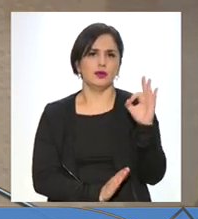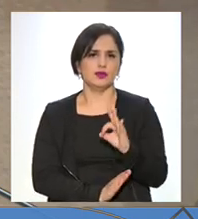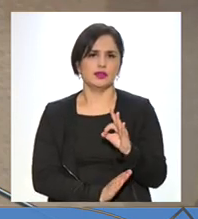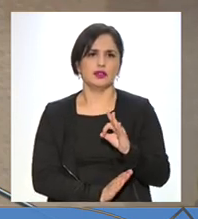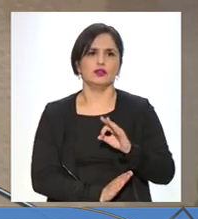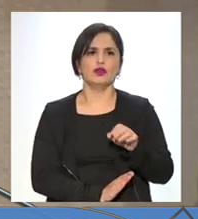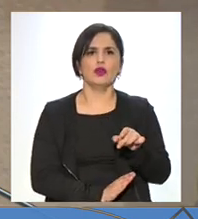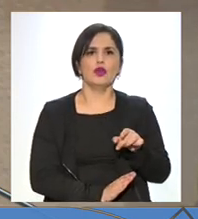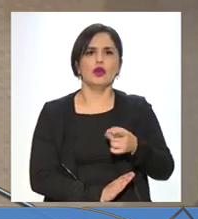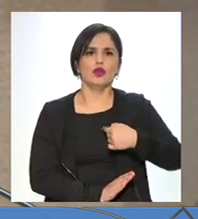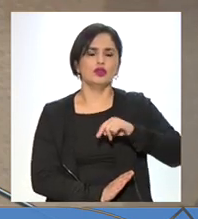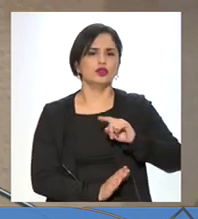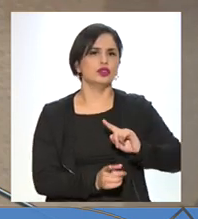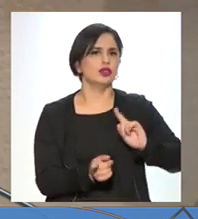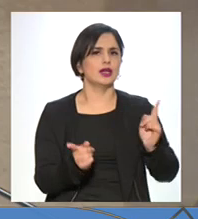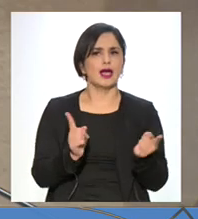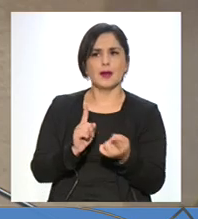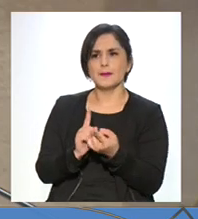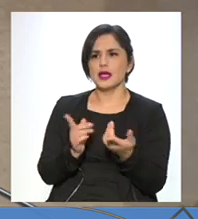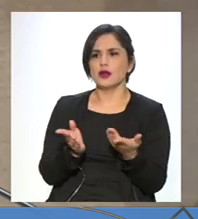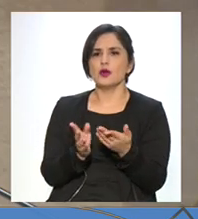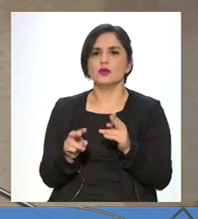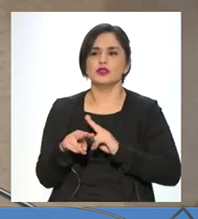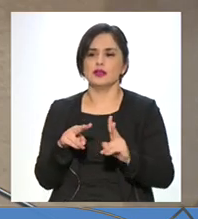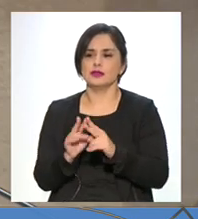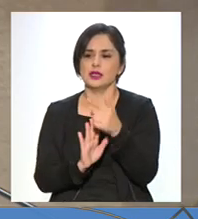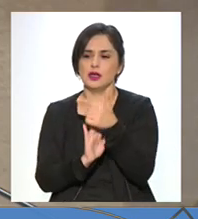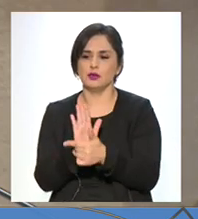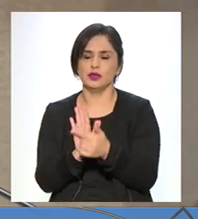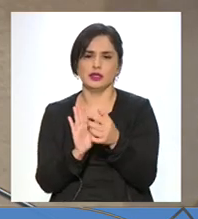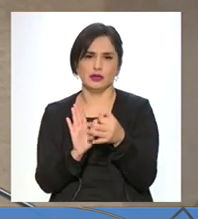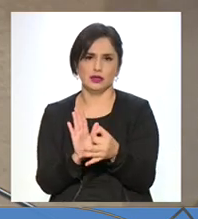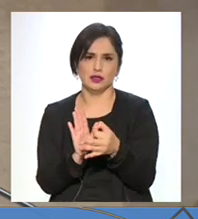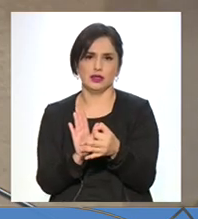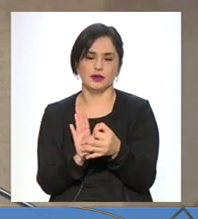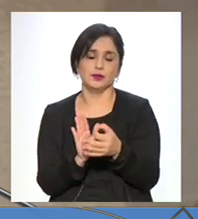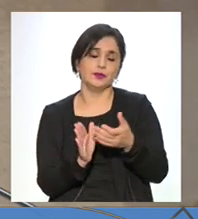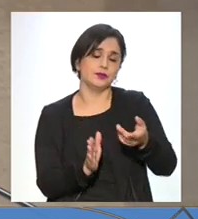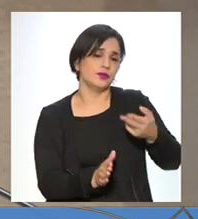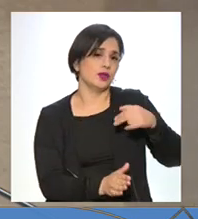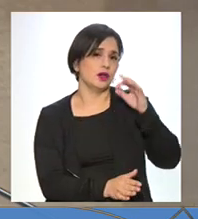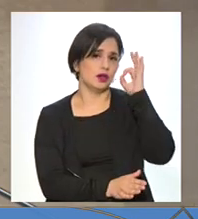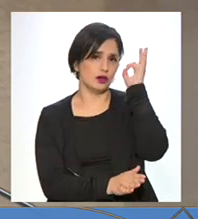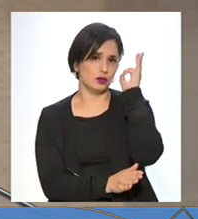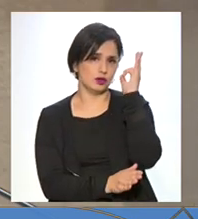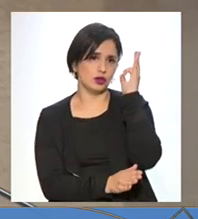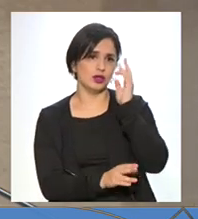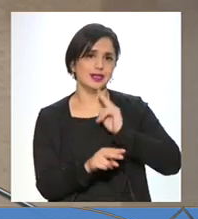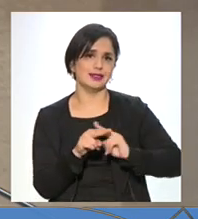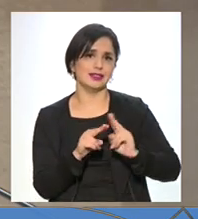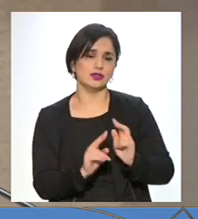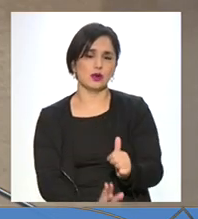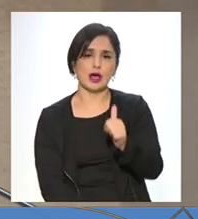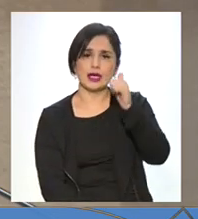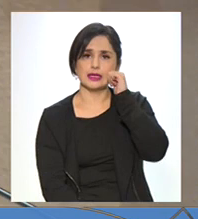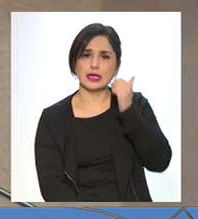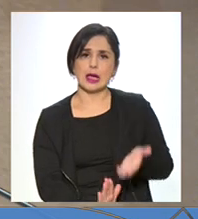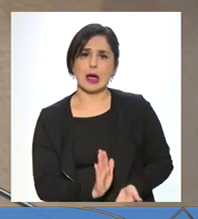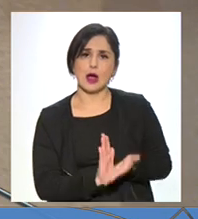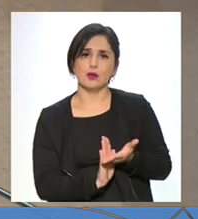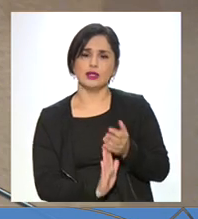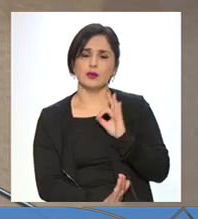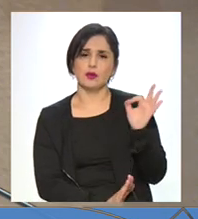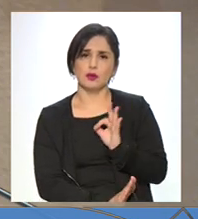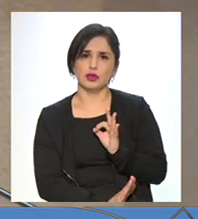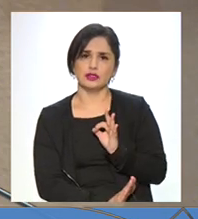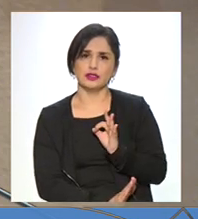Consejo a alterar la orientación de la política monetaria. Es así como en nuestra reunión de política monetaria efectuada ayer decidimos aumentar la tasa